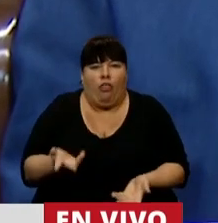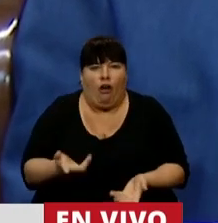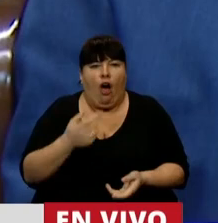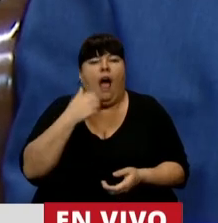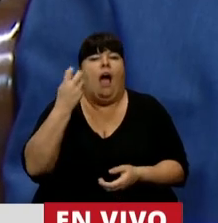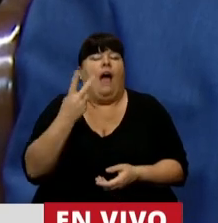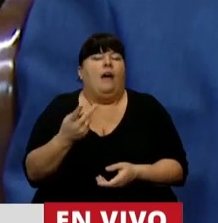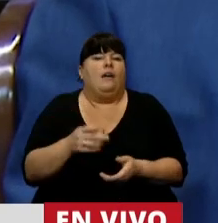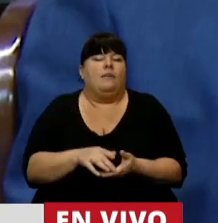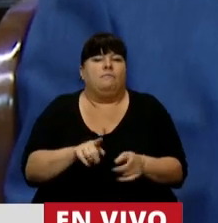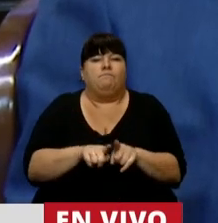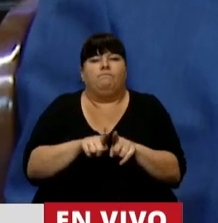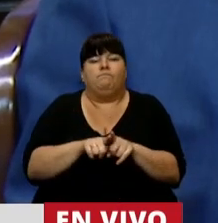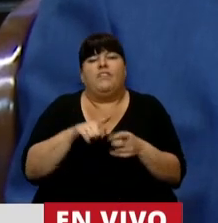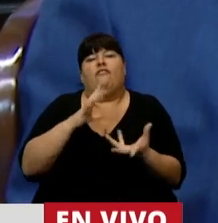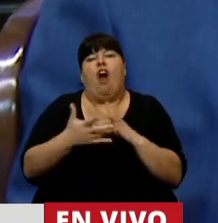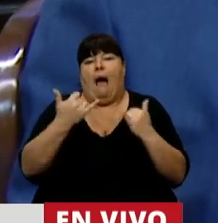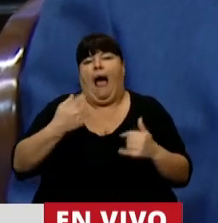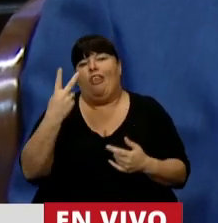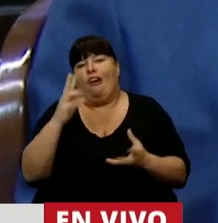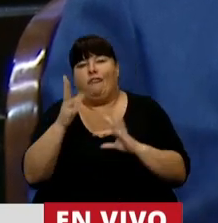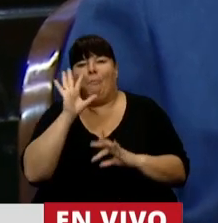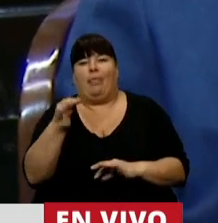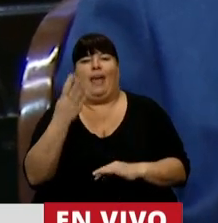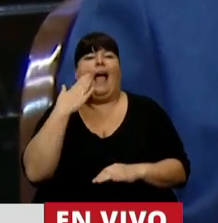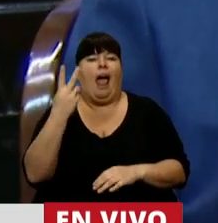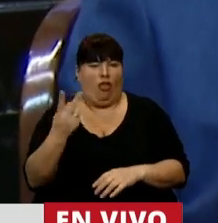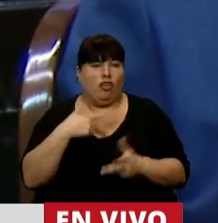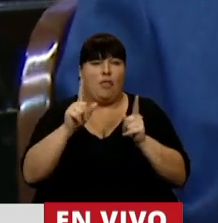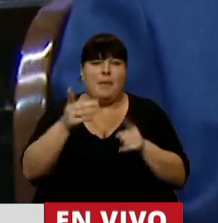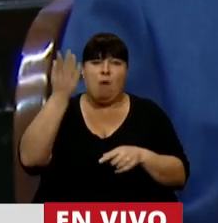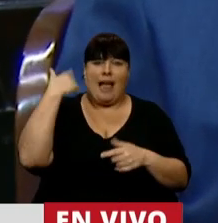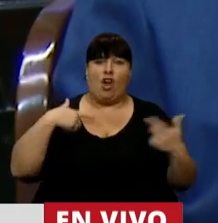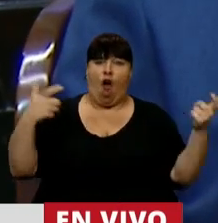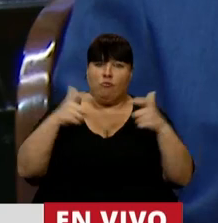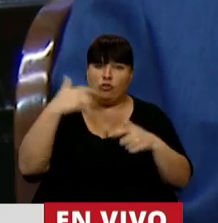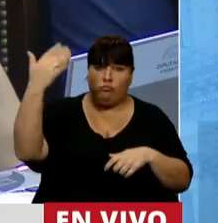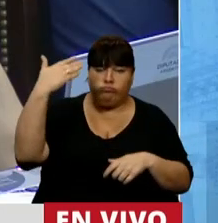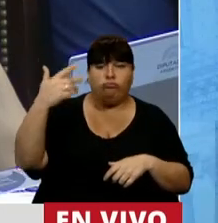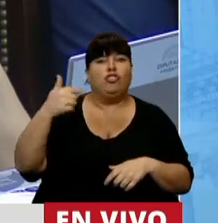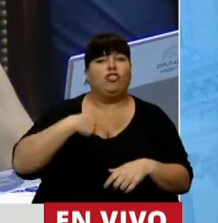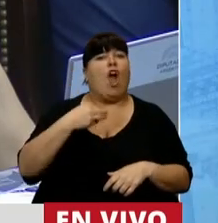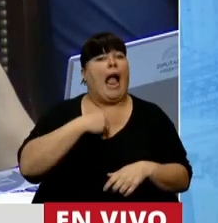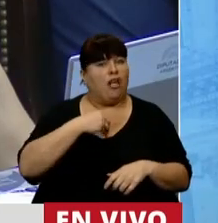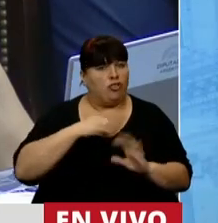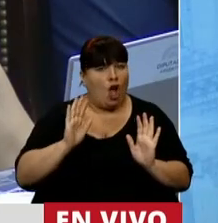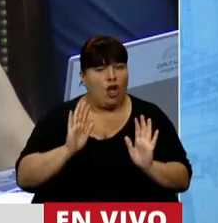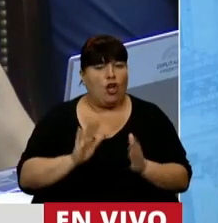manifiesta desde muchas formas. Como ya dije ayer en las comisiones, en el plenario, soy